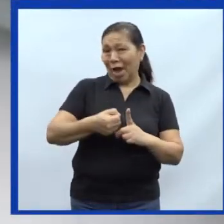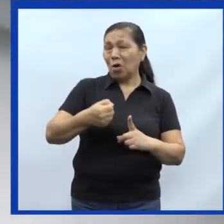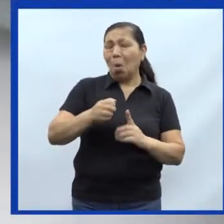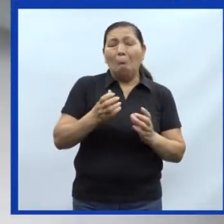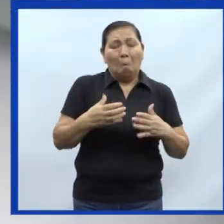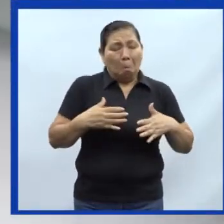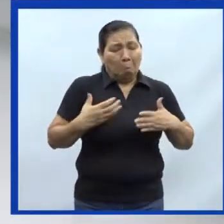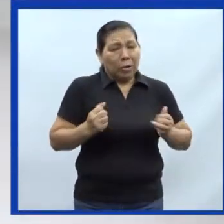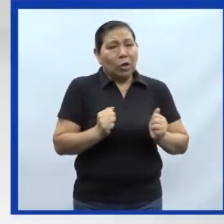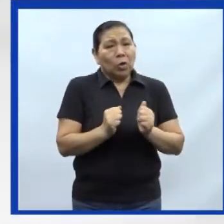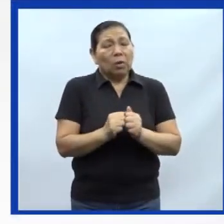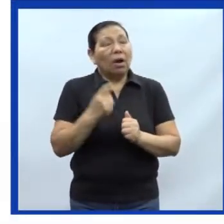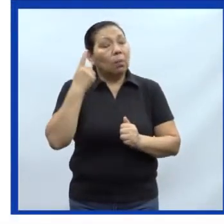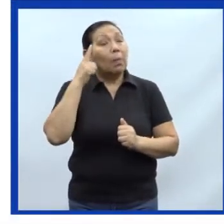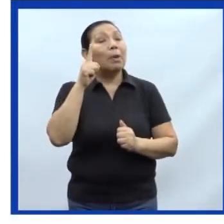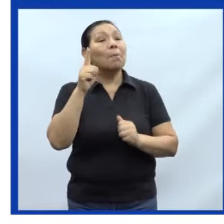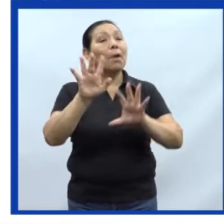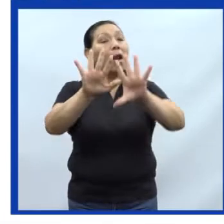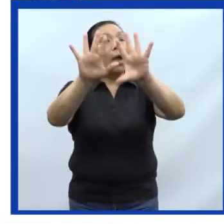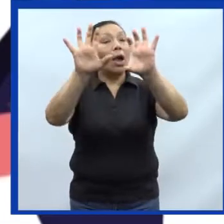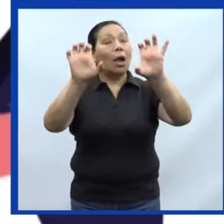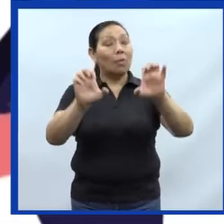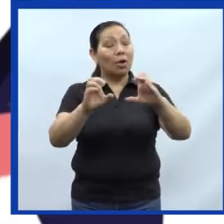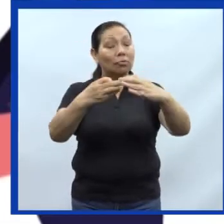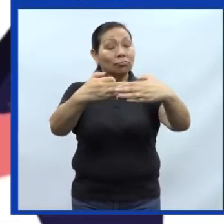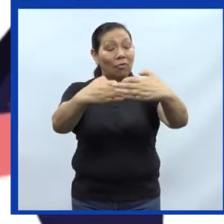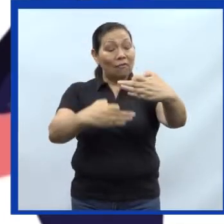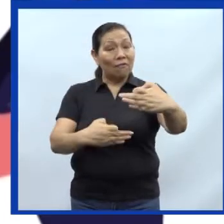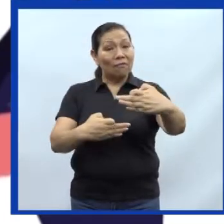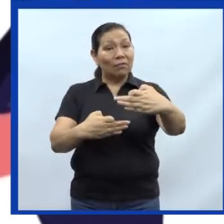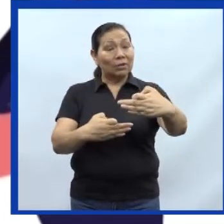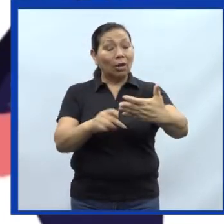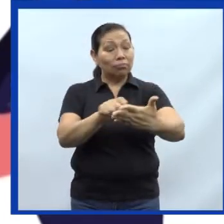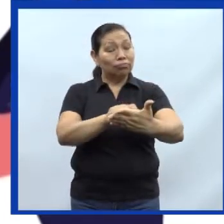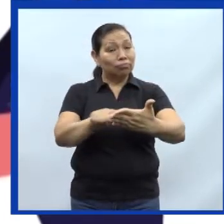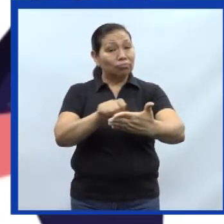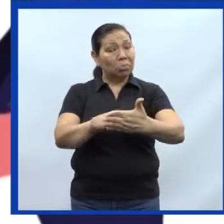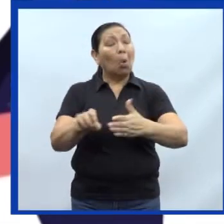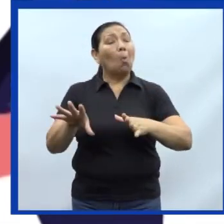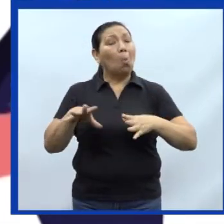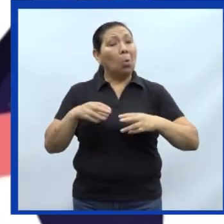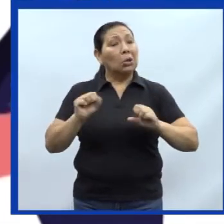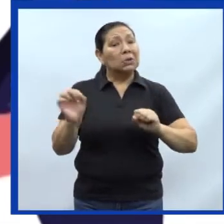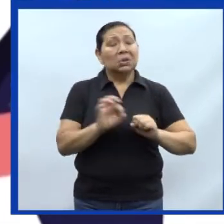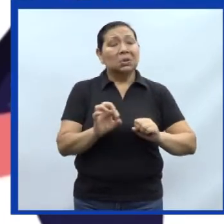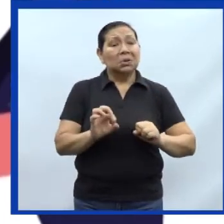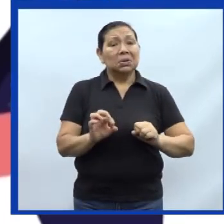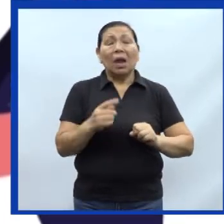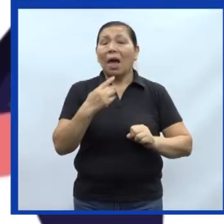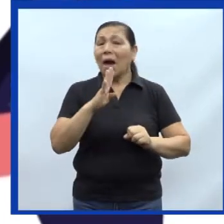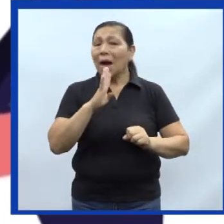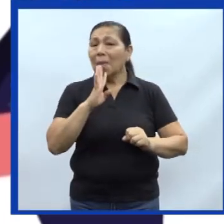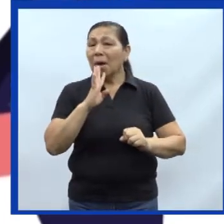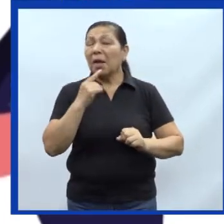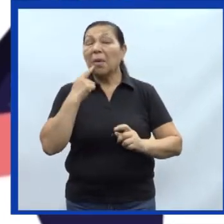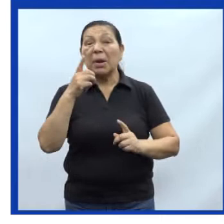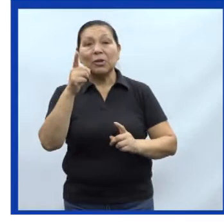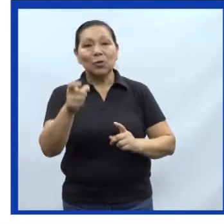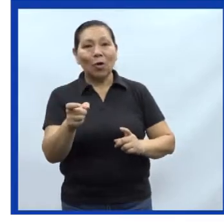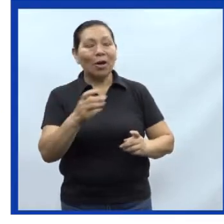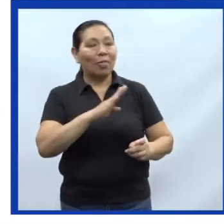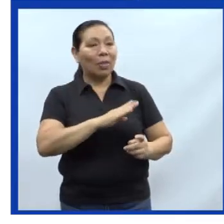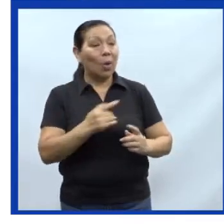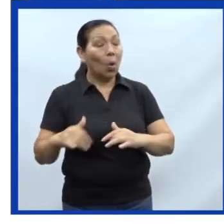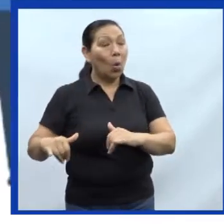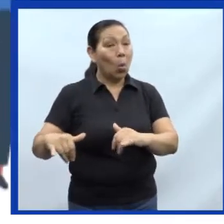pueden ordenarse con la sola evaluación de una ficha de valoración de riesgo. La protección puede adoptarse sin escuchar la declaración del denunciado.